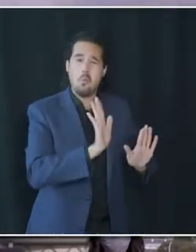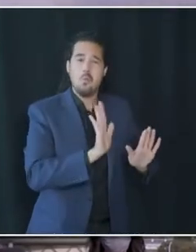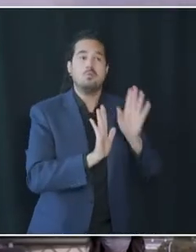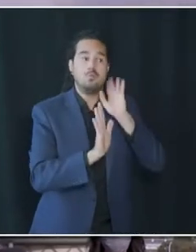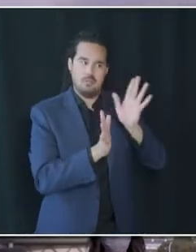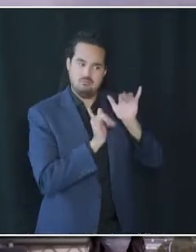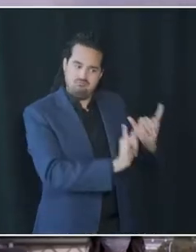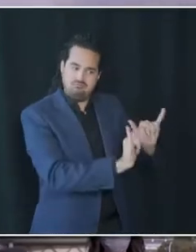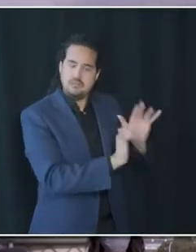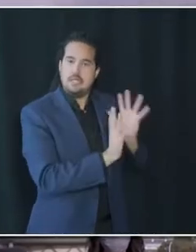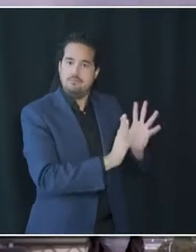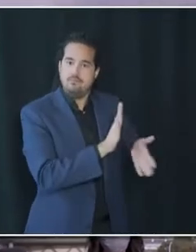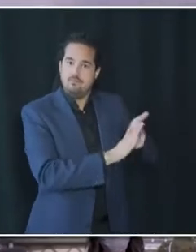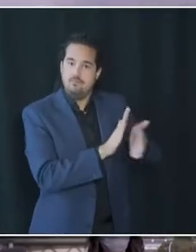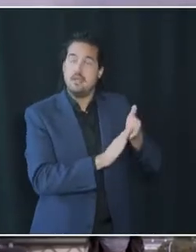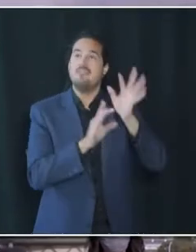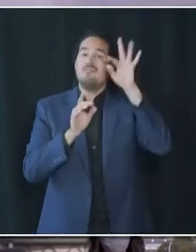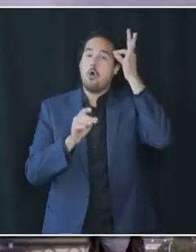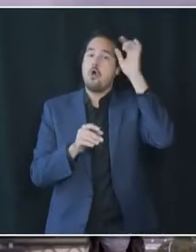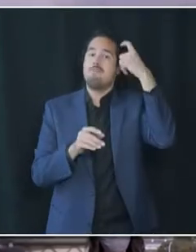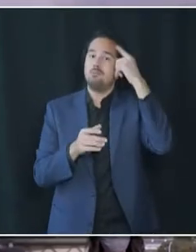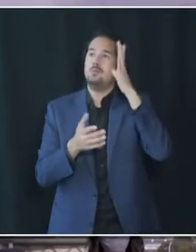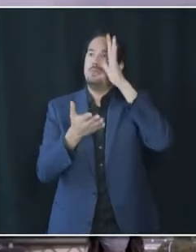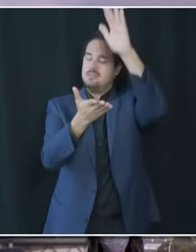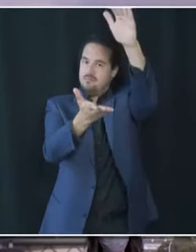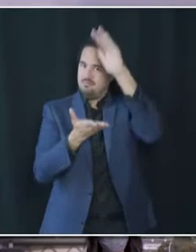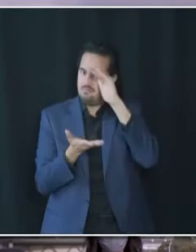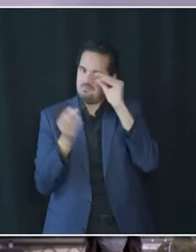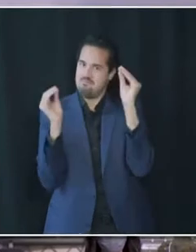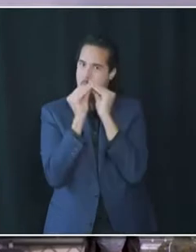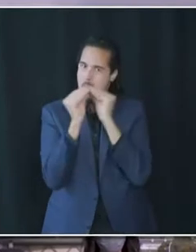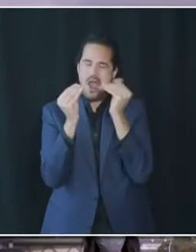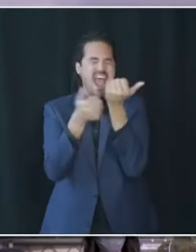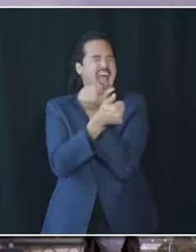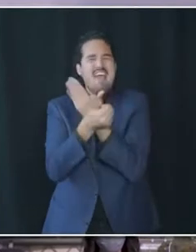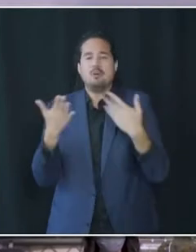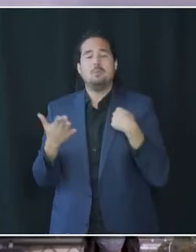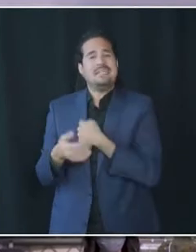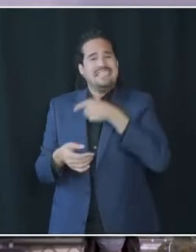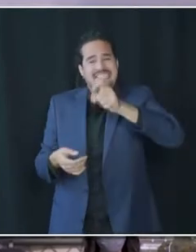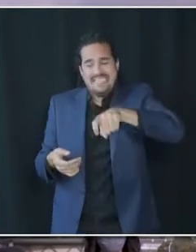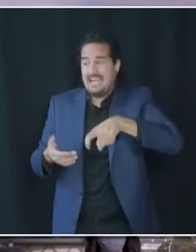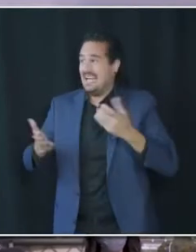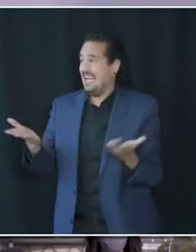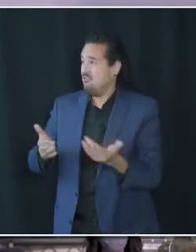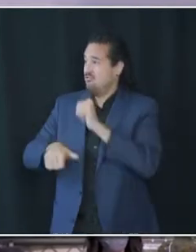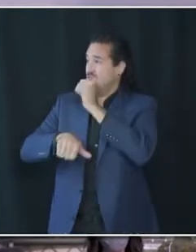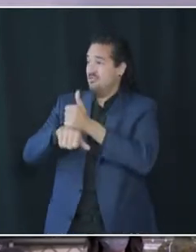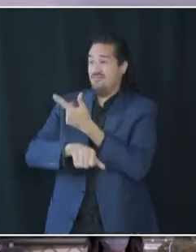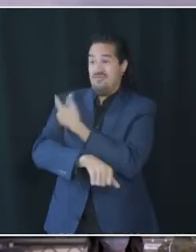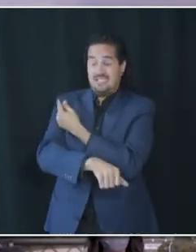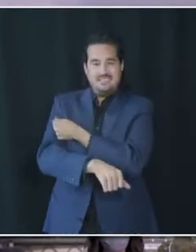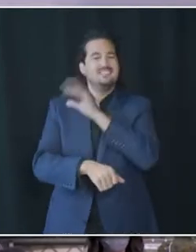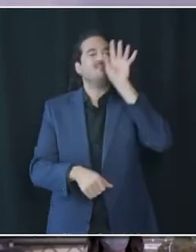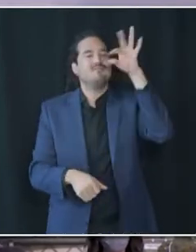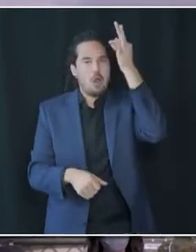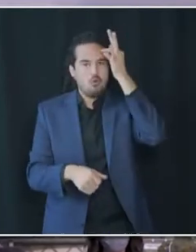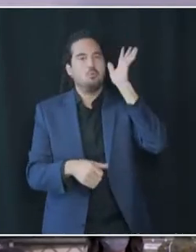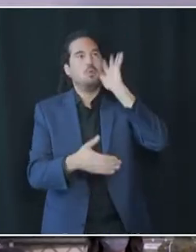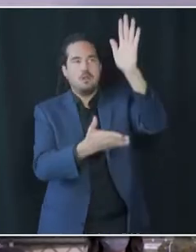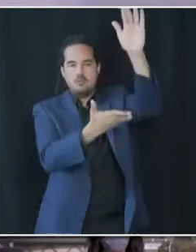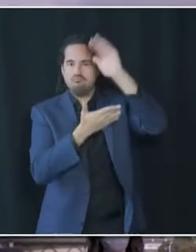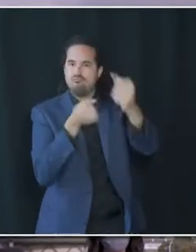nuestra confianza y mantenemos esa confianza en el gobierno de que esas dosis llegarán